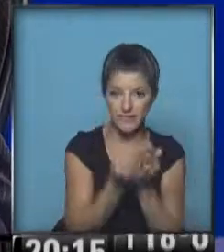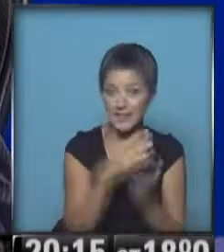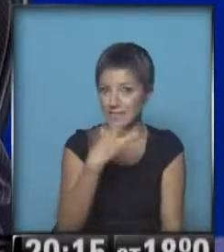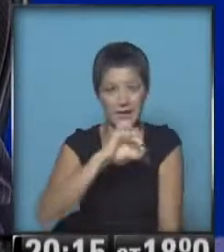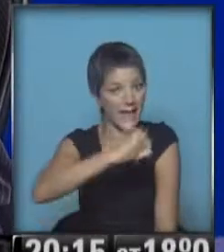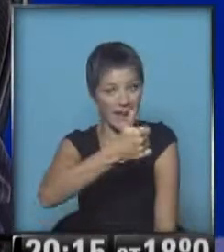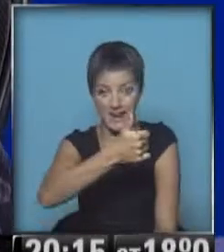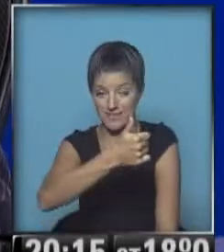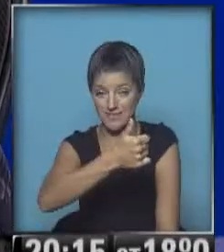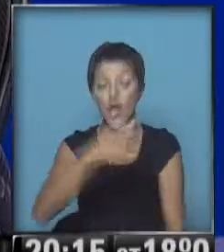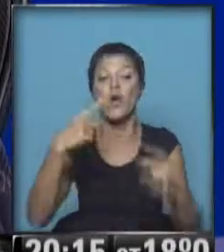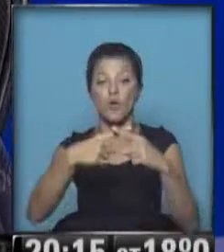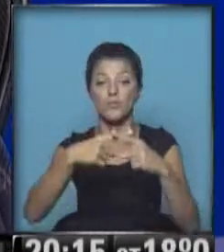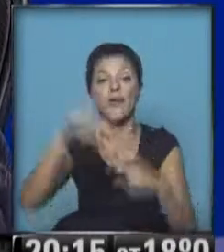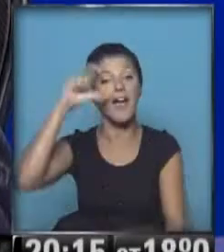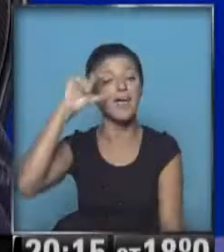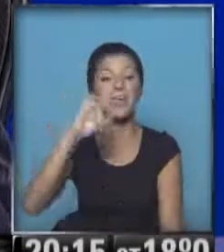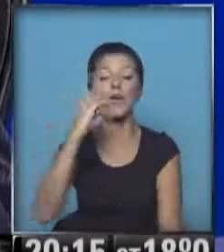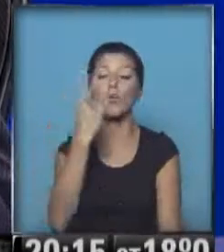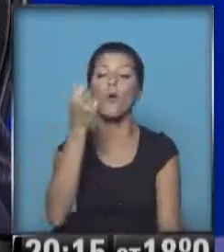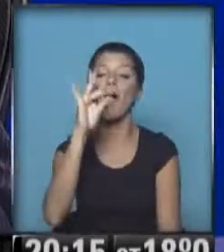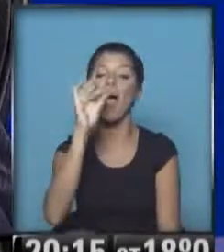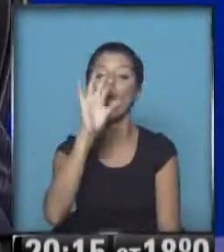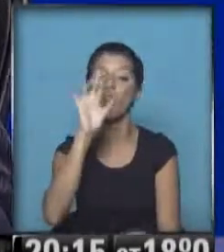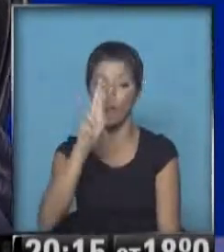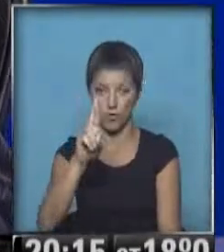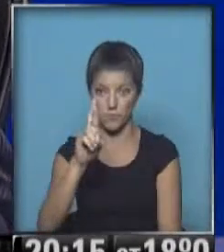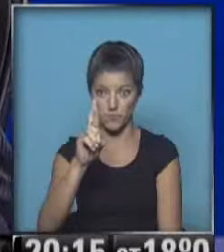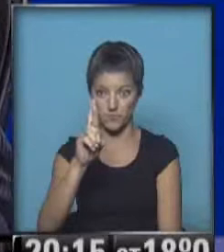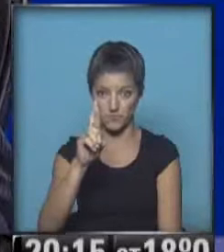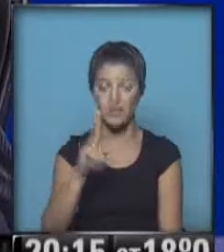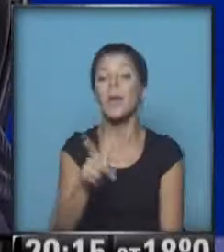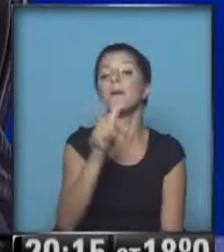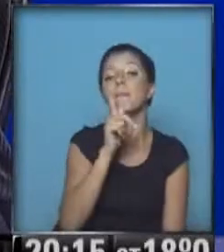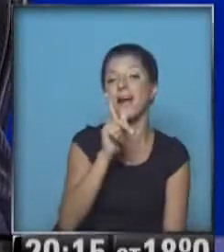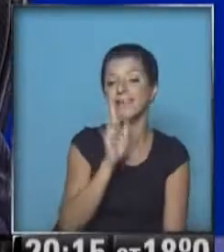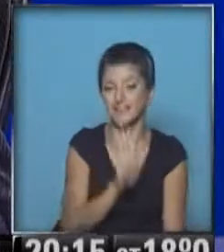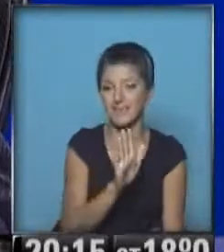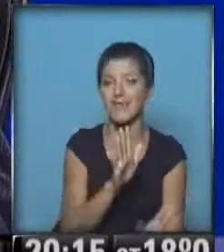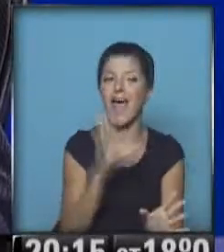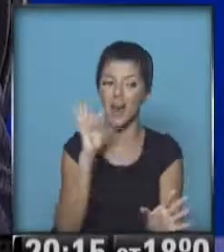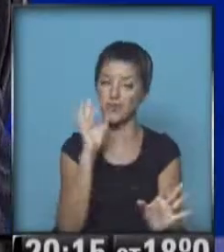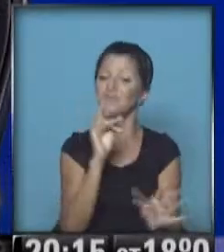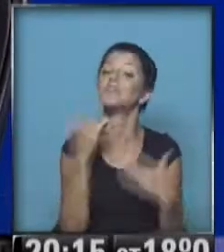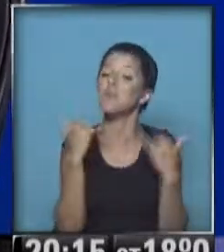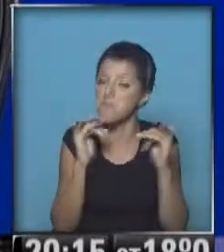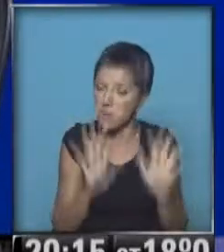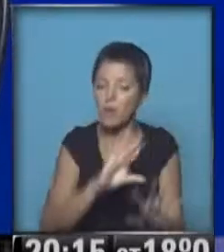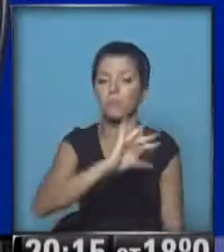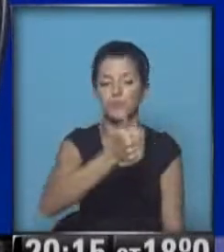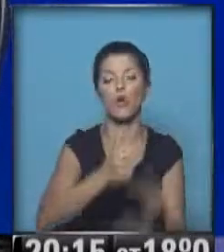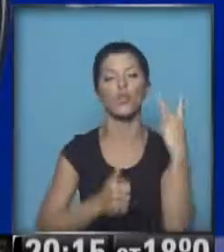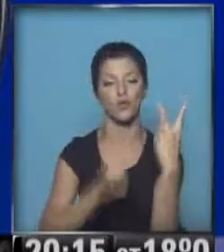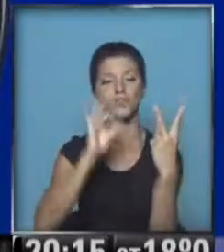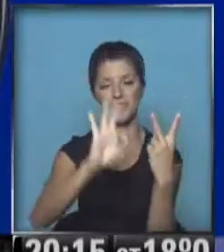en Guayaquil frente a Ecuador, este equipo del Barcelona. Me parece que era una empresa difícil. Sin embargo, ganó